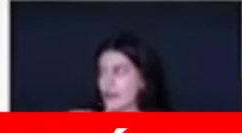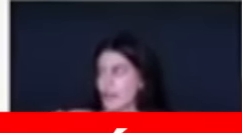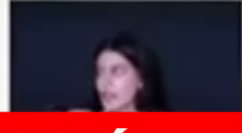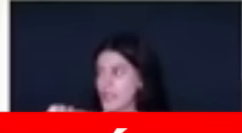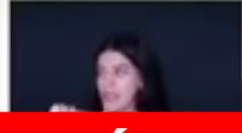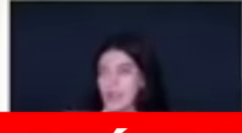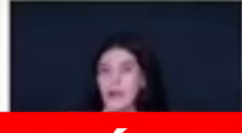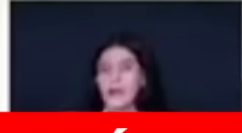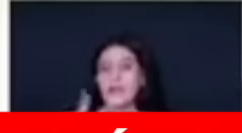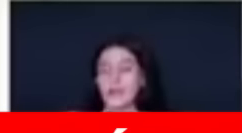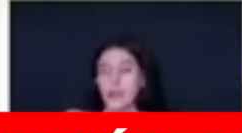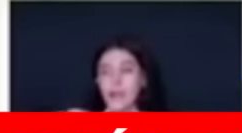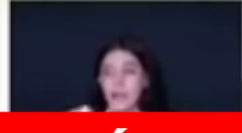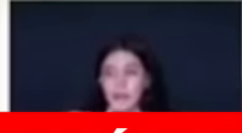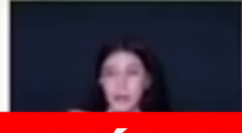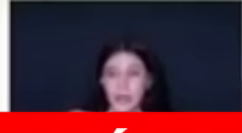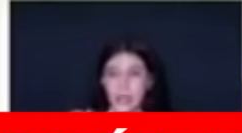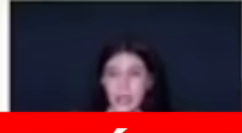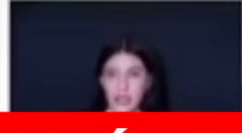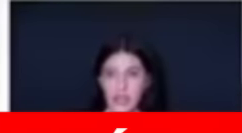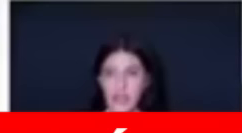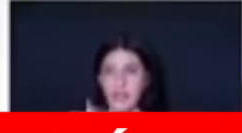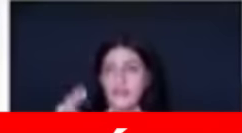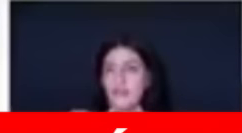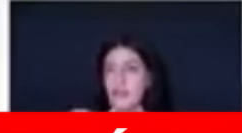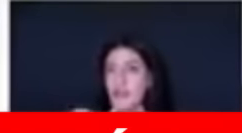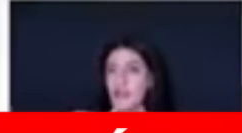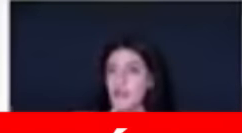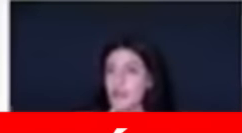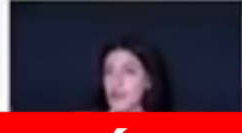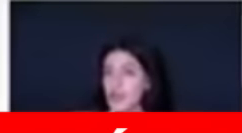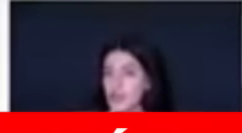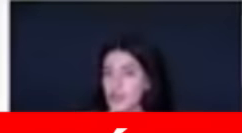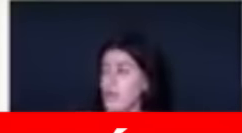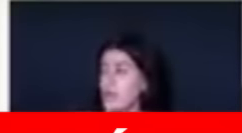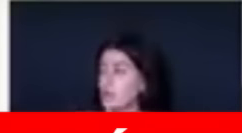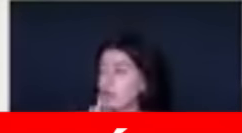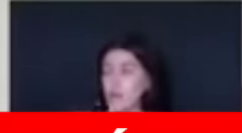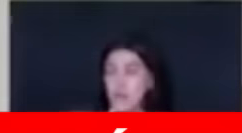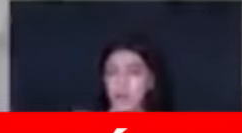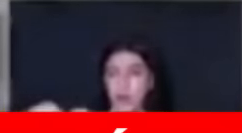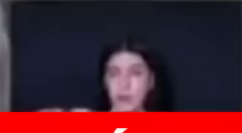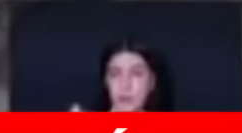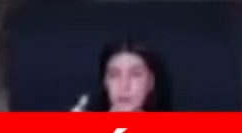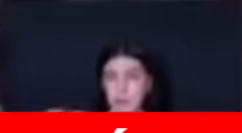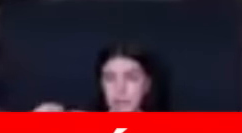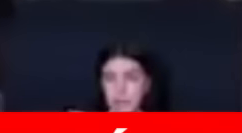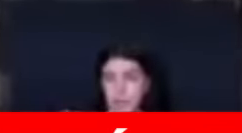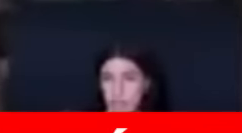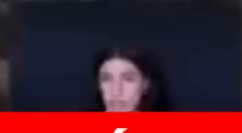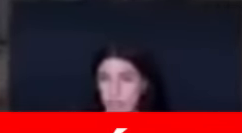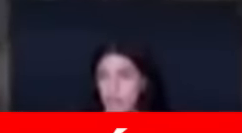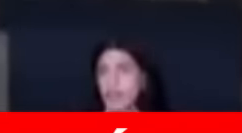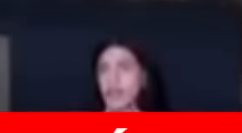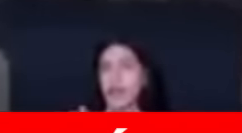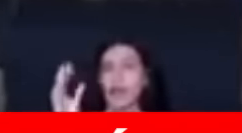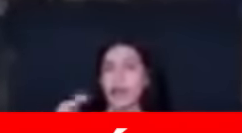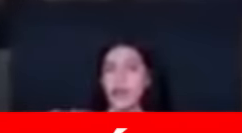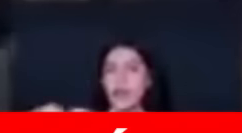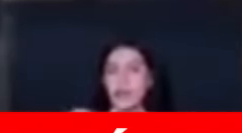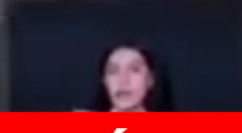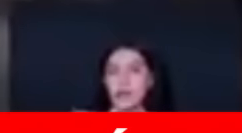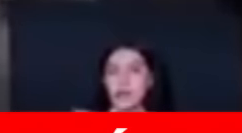¡Fuera Morena! ¡Fuera Morena! ¡Fuera Morena! ¡Fuera Morena!